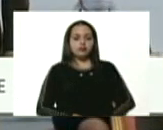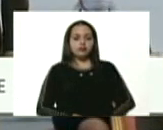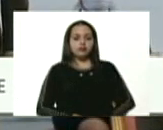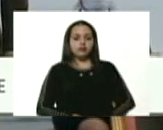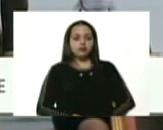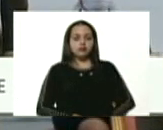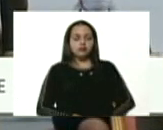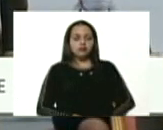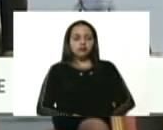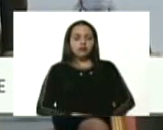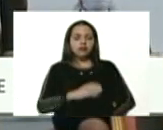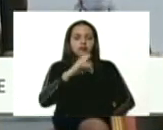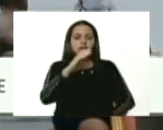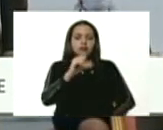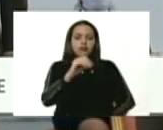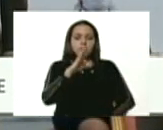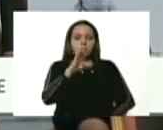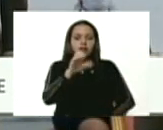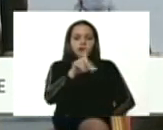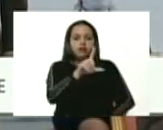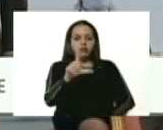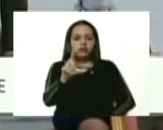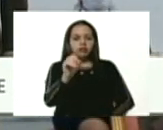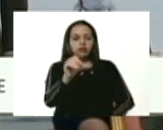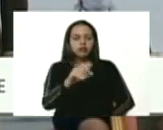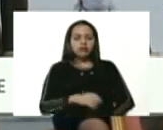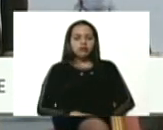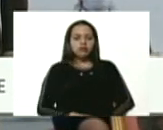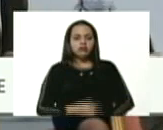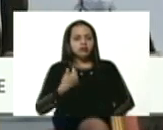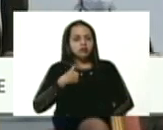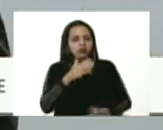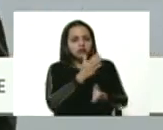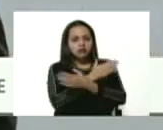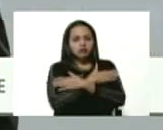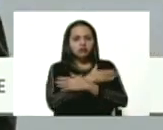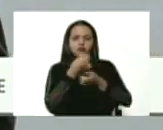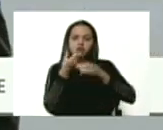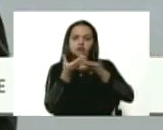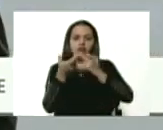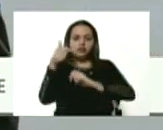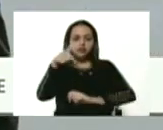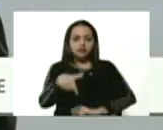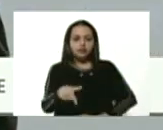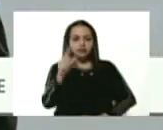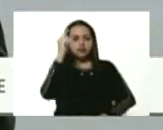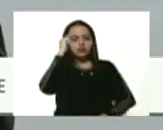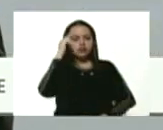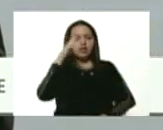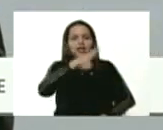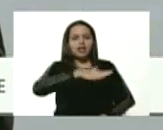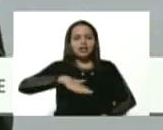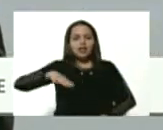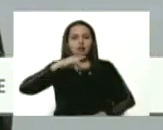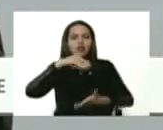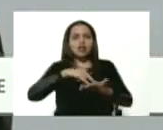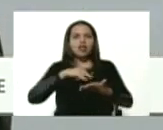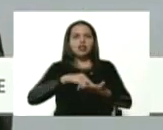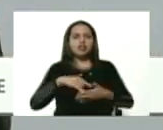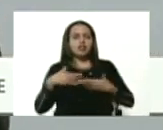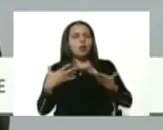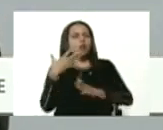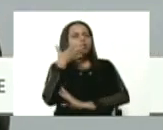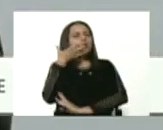Rodríguez Cabello, lo felicito por su discurso de hoy en el campo de Carabobo, y qué orgullo ser comandante